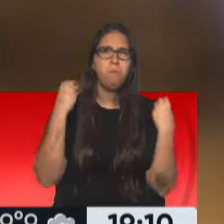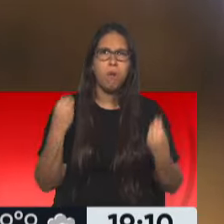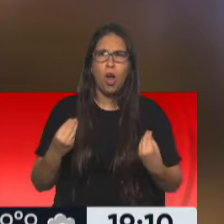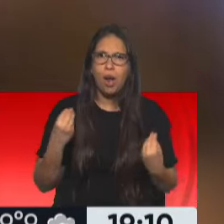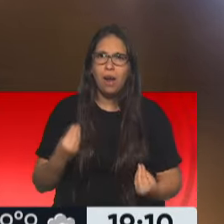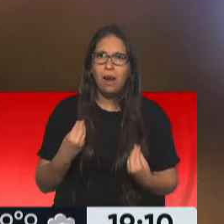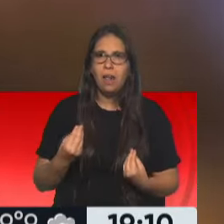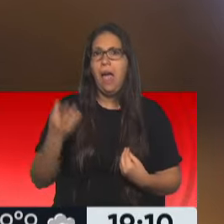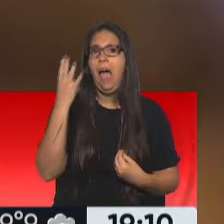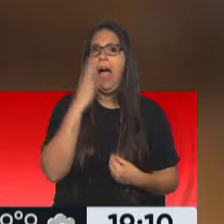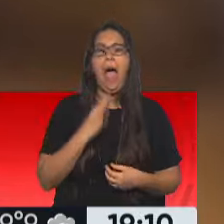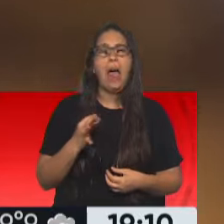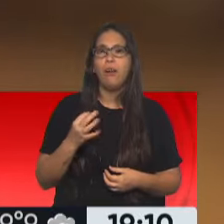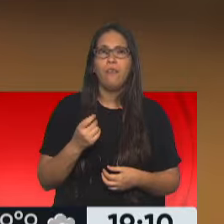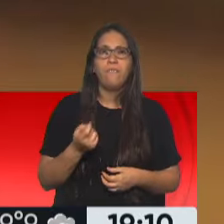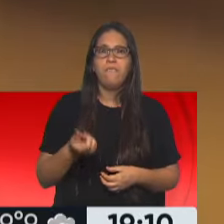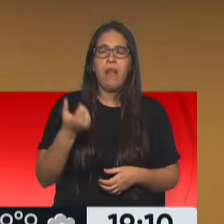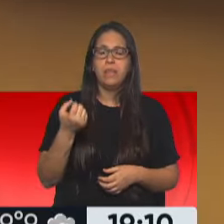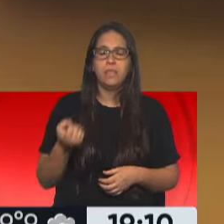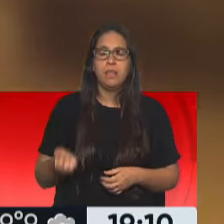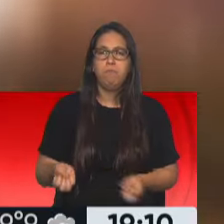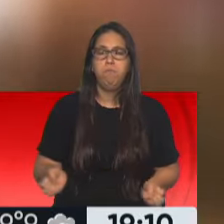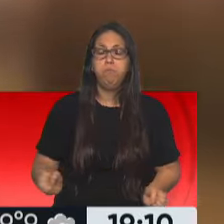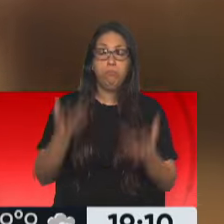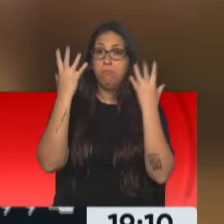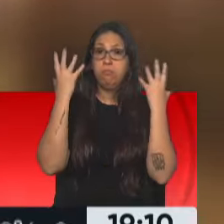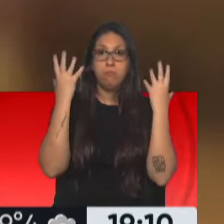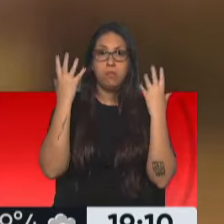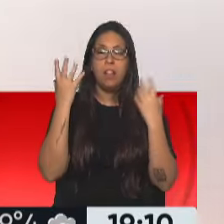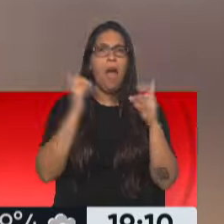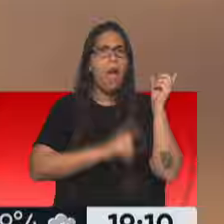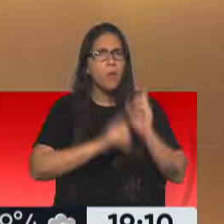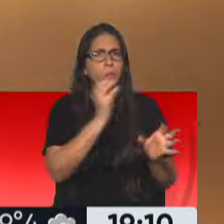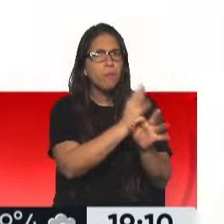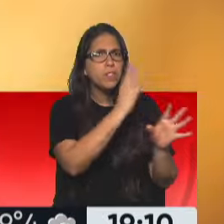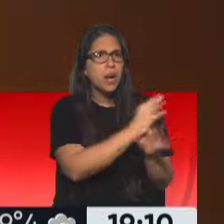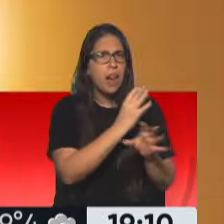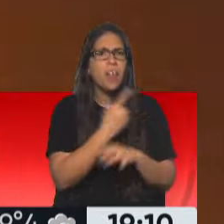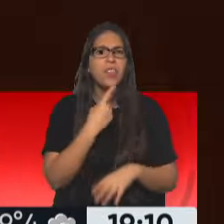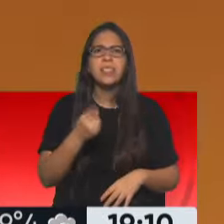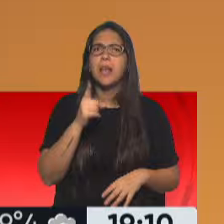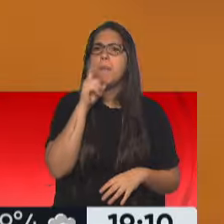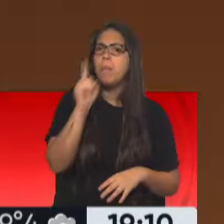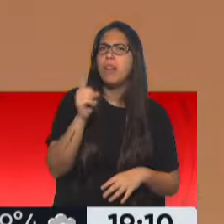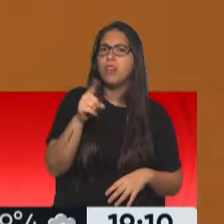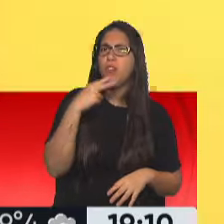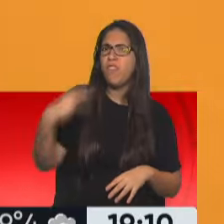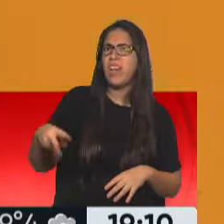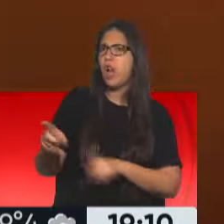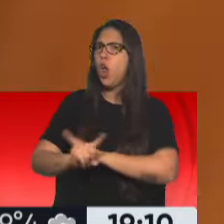algo extremadamente inflamable, a pesar que muchos de los expertos han dicho que no es tóxico y otros que